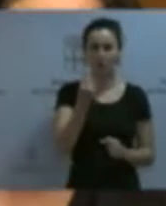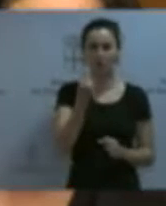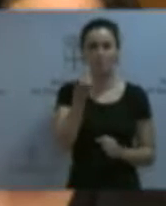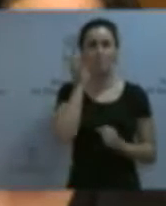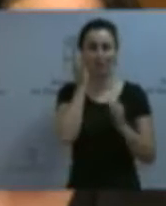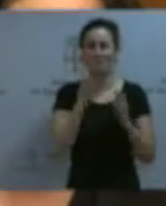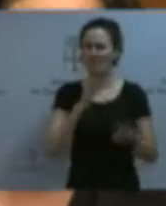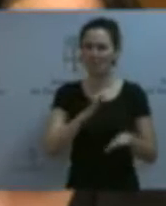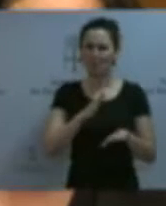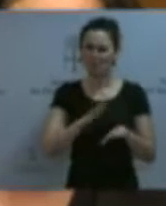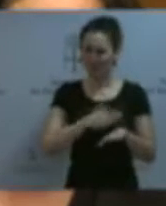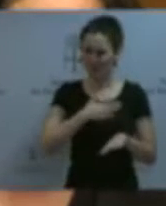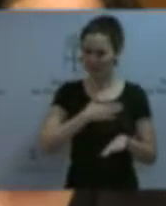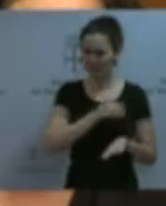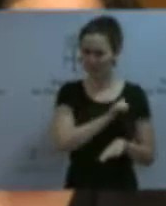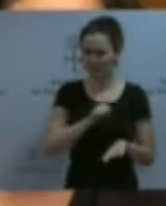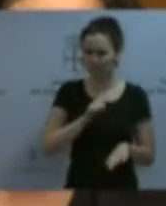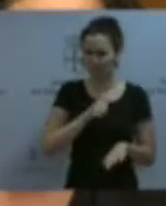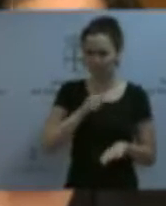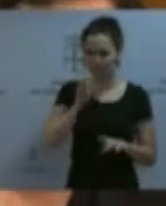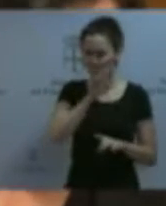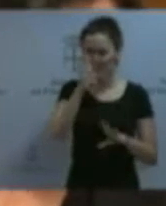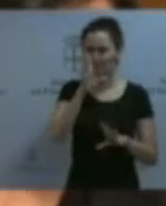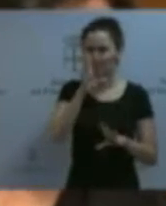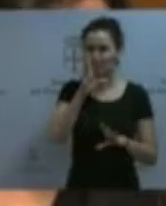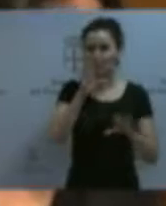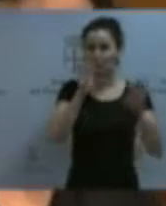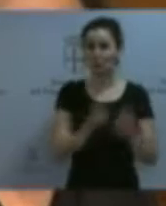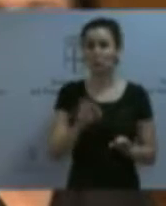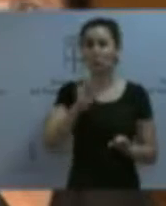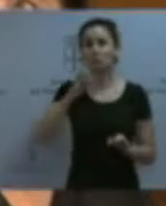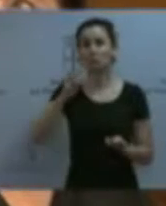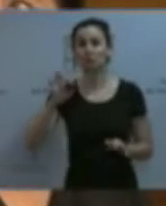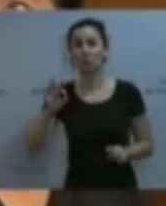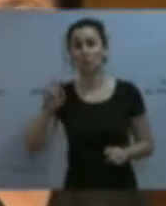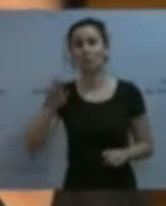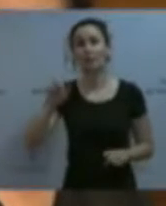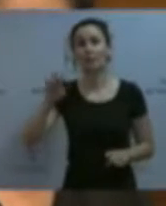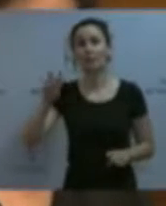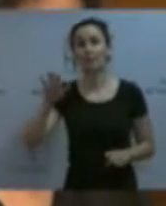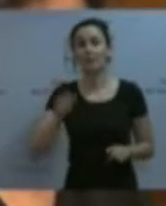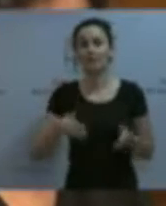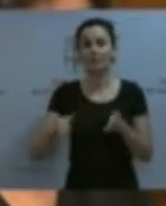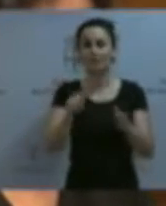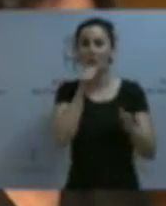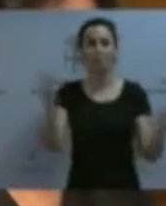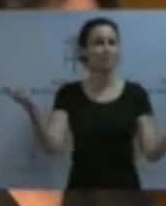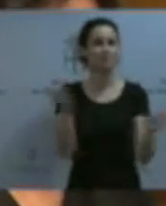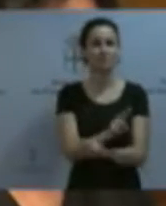Lo que me ha sorprendido enormemente ha sido la regata de Soto de Ribera, en la que nuevamente se les vetó la participación.